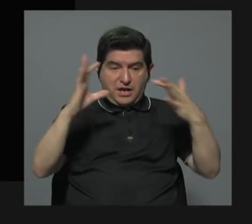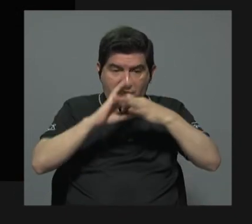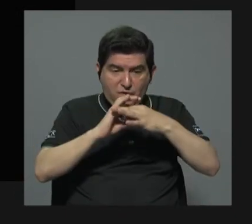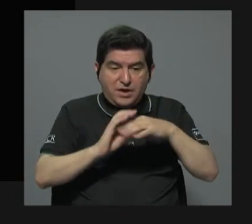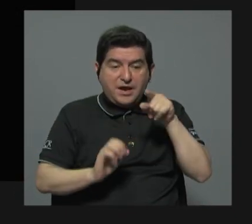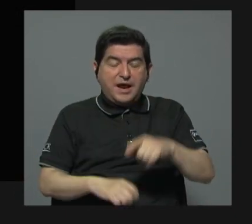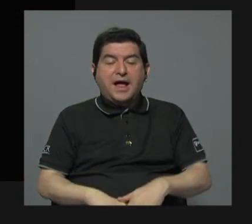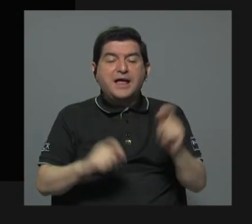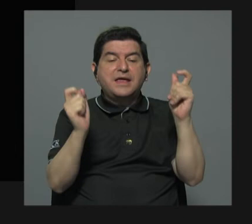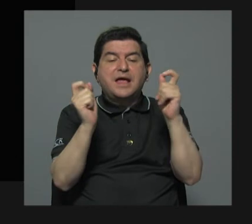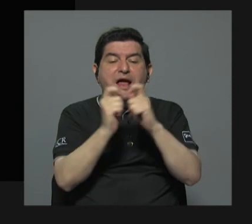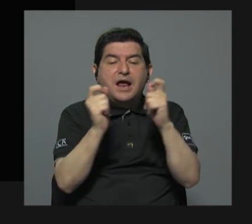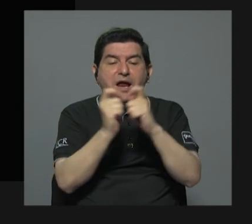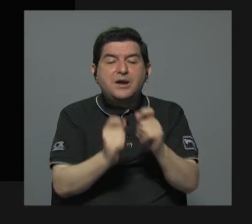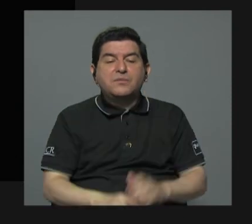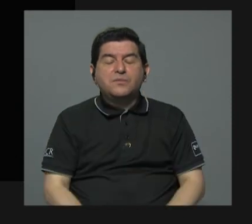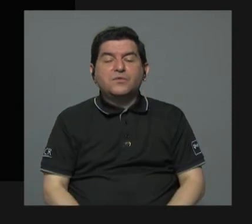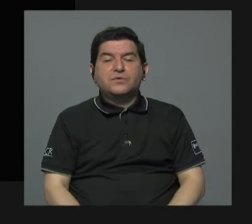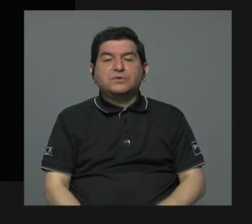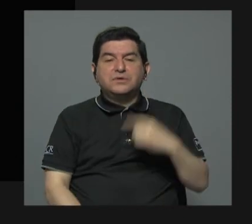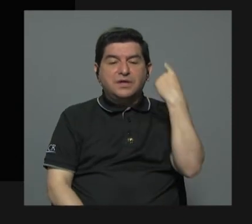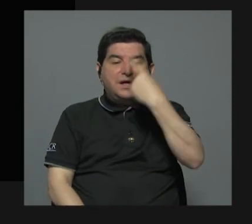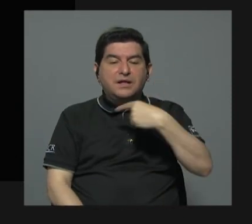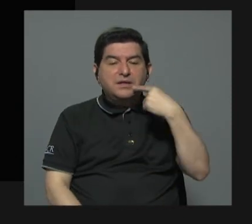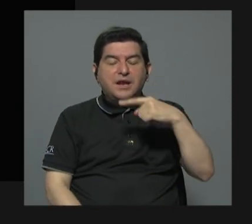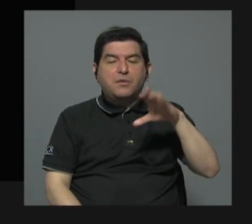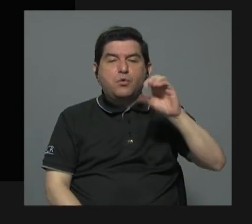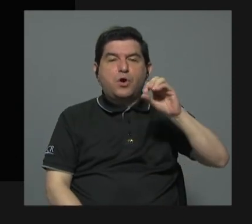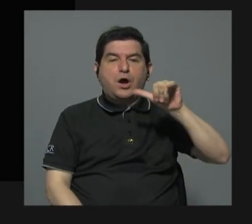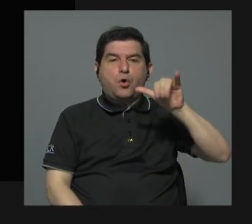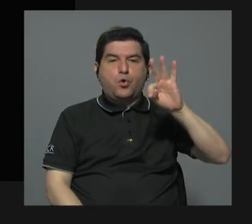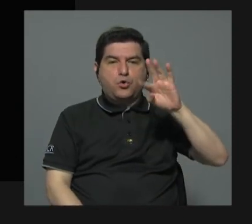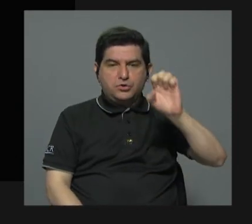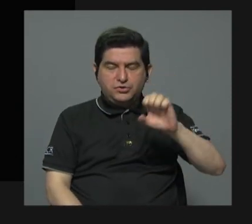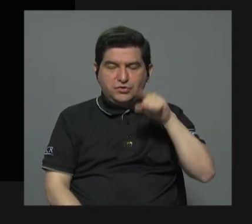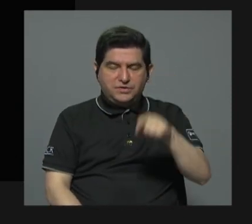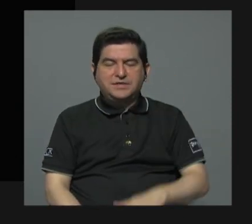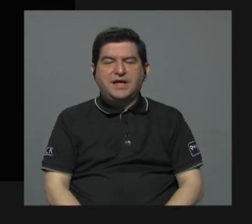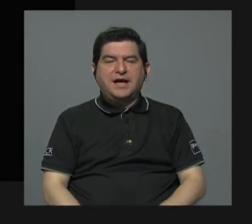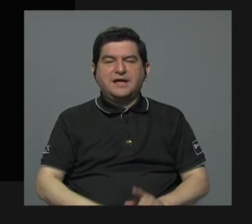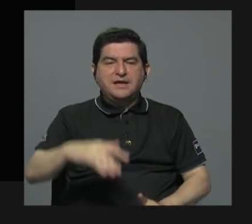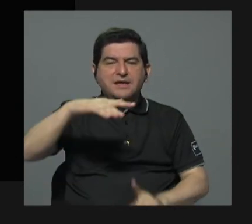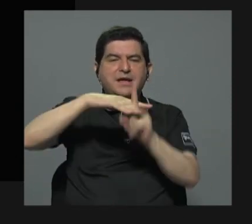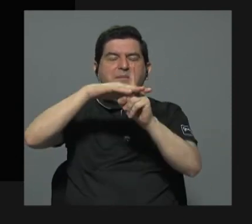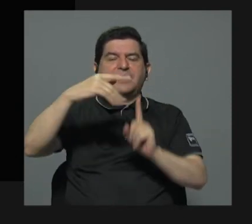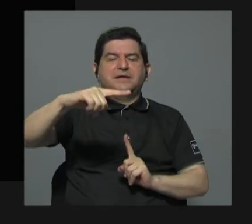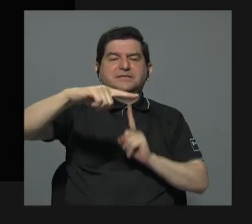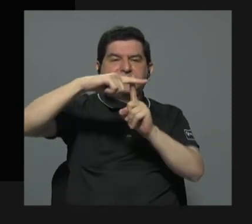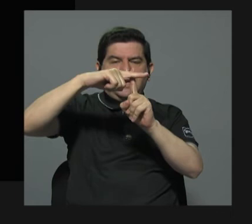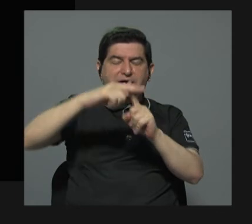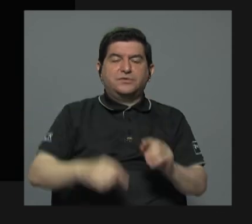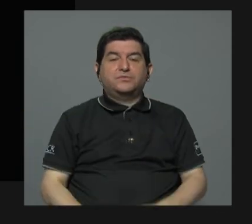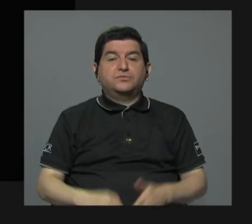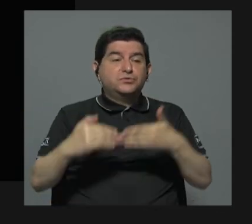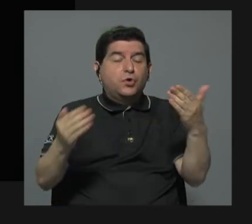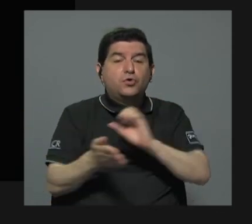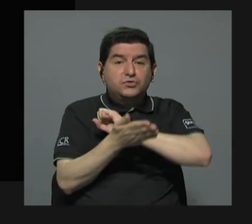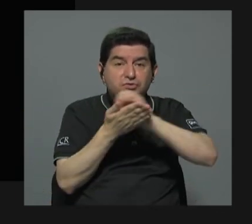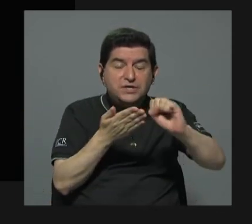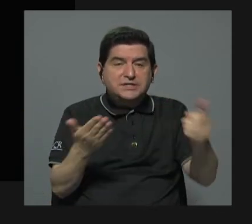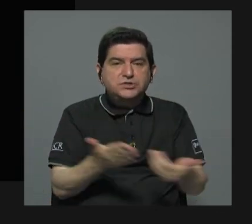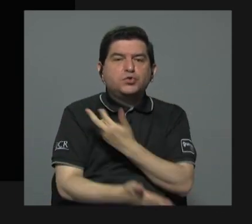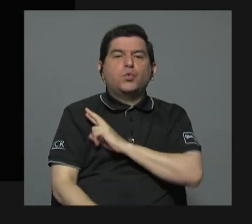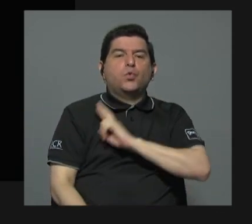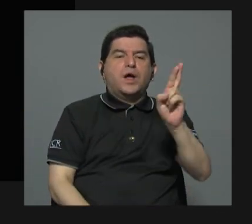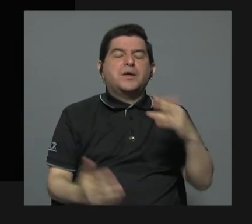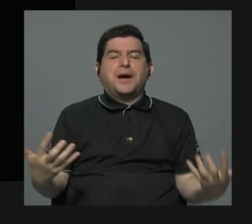el detalle de la boca del coyote, de la que surge la cruz dominica. O sea, son elementos sagrados ya de la nueva